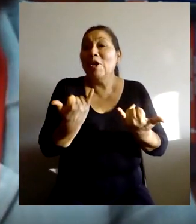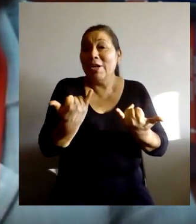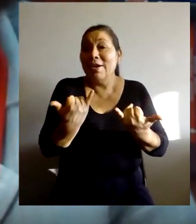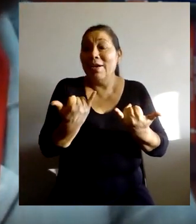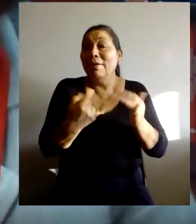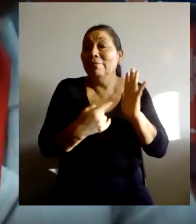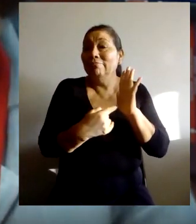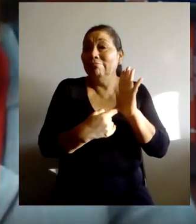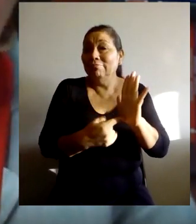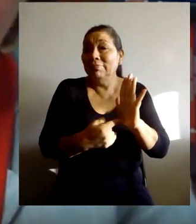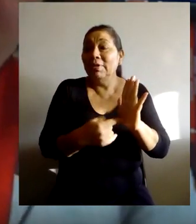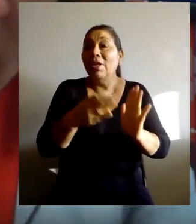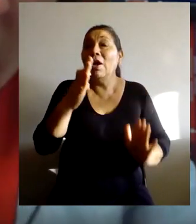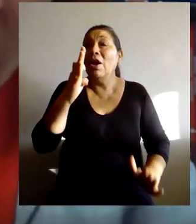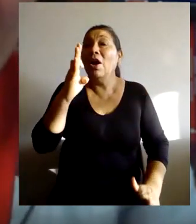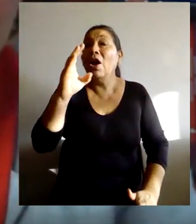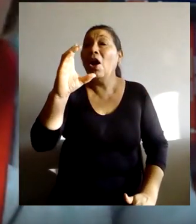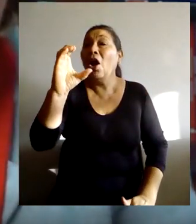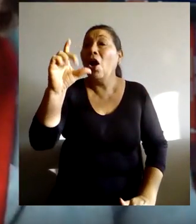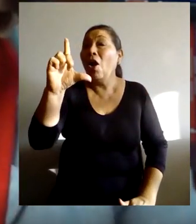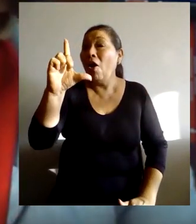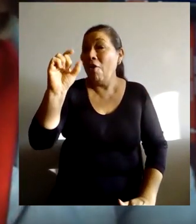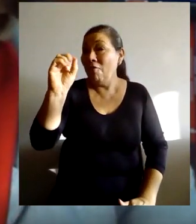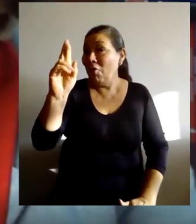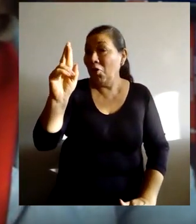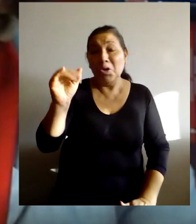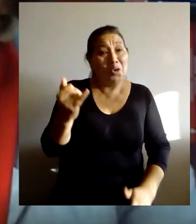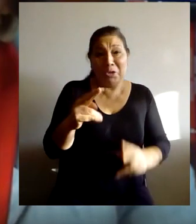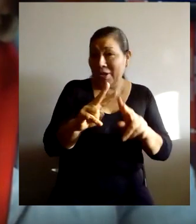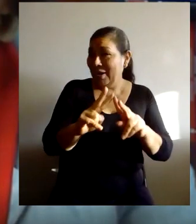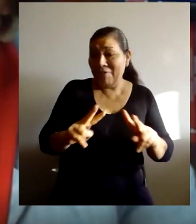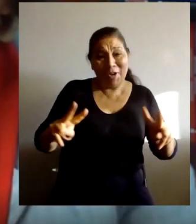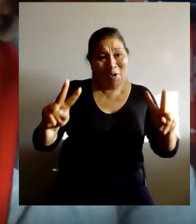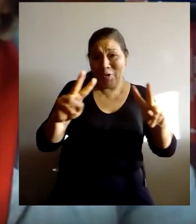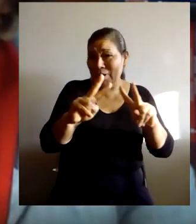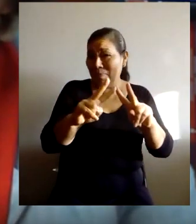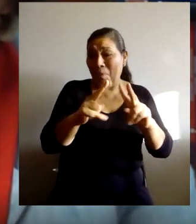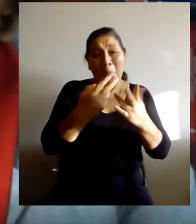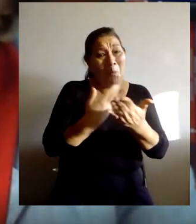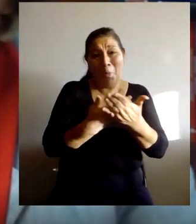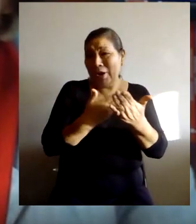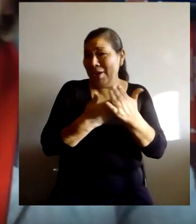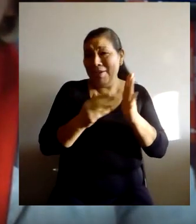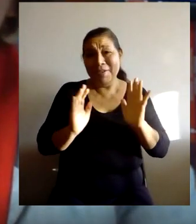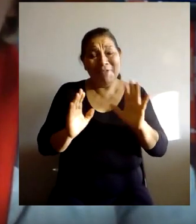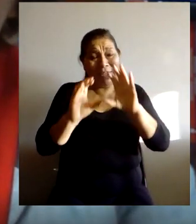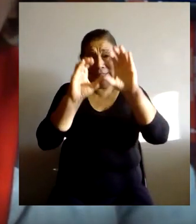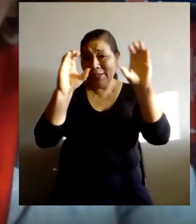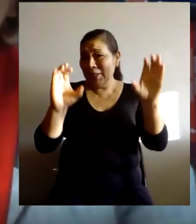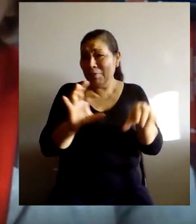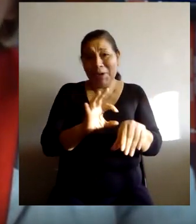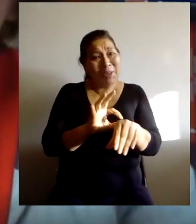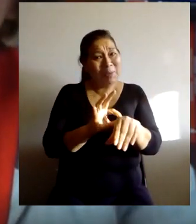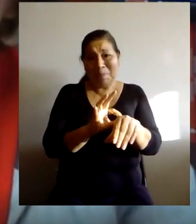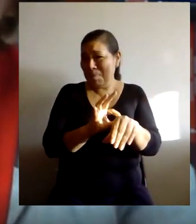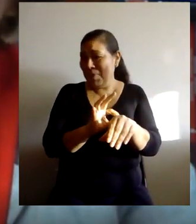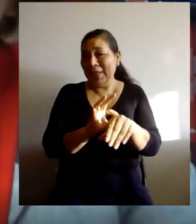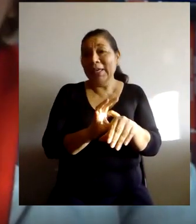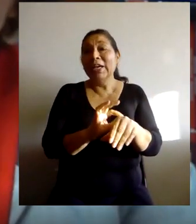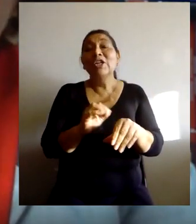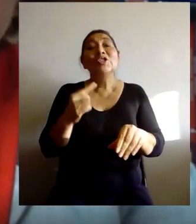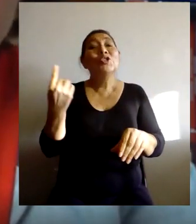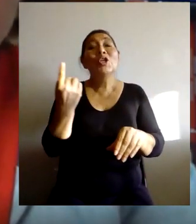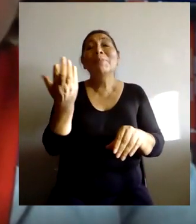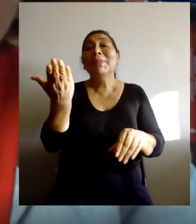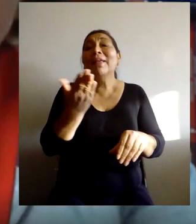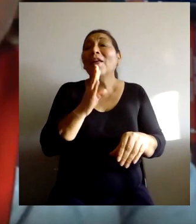dicho en el presente Flores Cayo? No se ha dicho de que no tengan valor probatorio los certificados médicos.